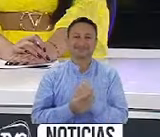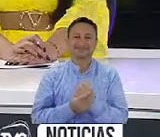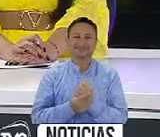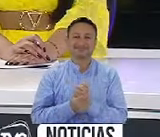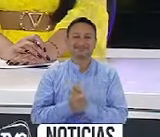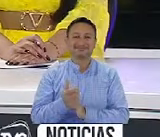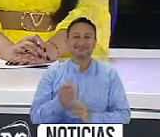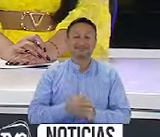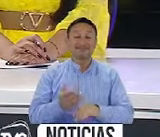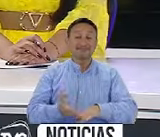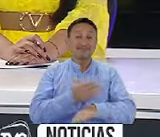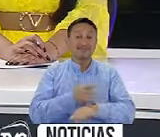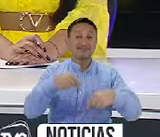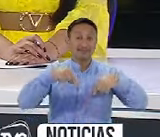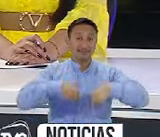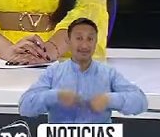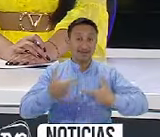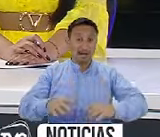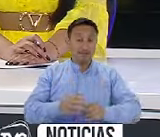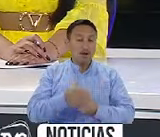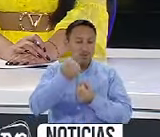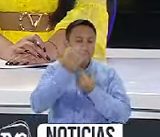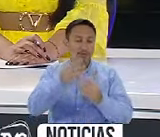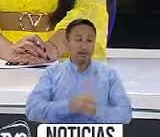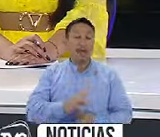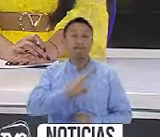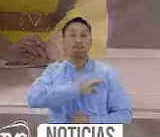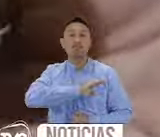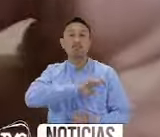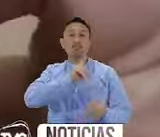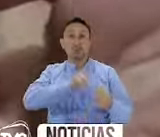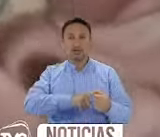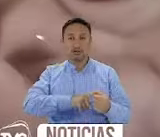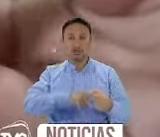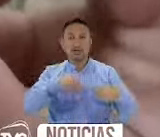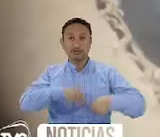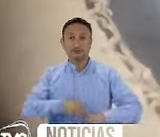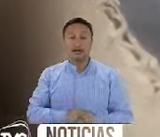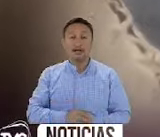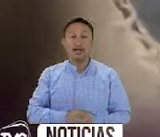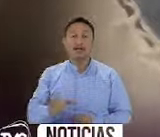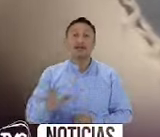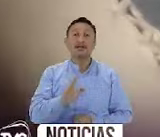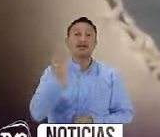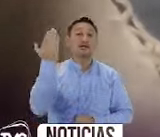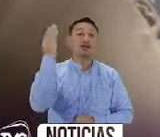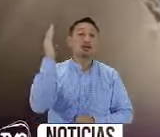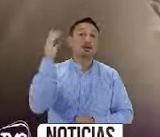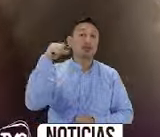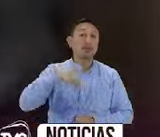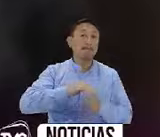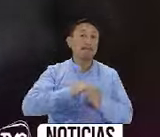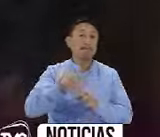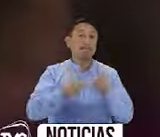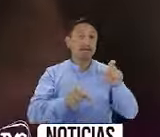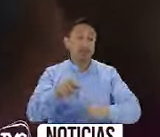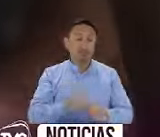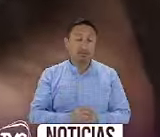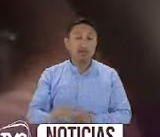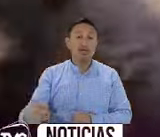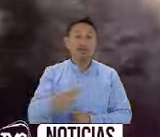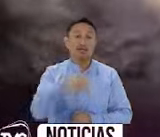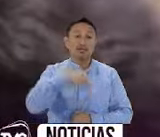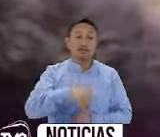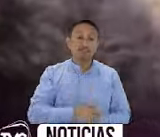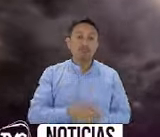Antes de finalizar, les contamos. El municipio de Quito, a través del distrito Eugenio Espejo, invita a la ciudadanía a una jornada de adopción